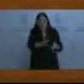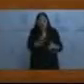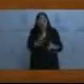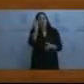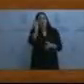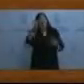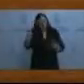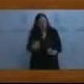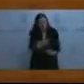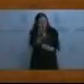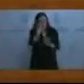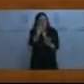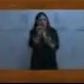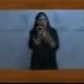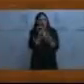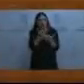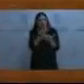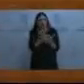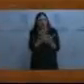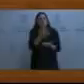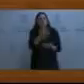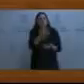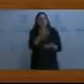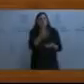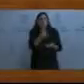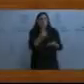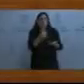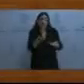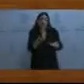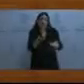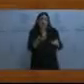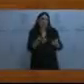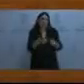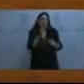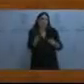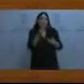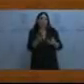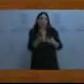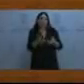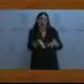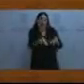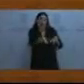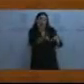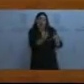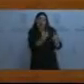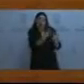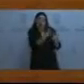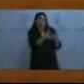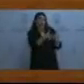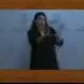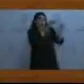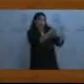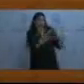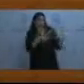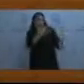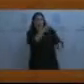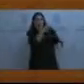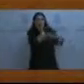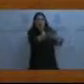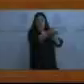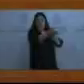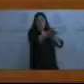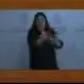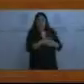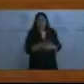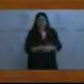y dejándolo ahí, como se dice normalmente, a huevo, para que usted lo pudiese arreglar. Todos